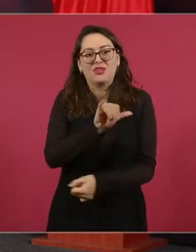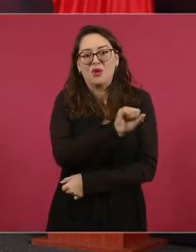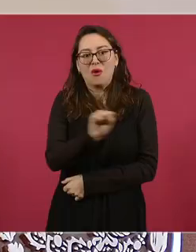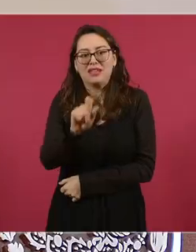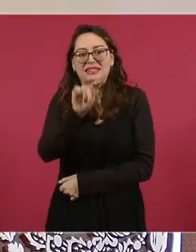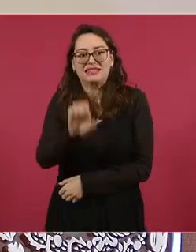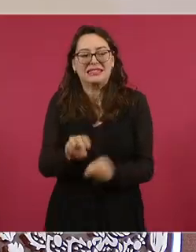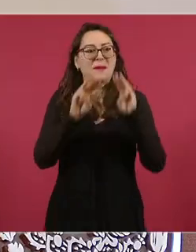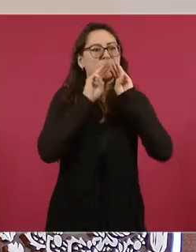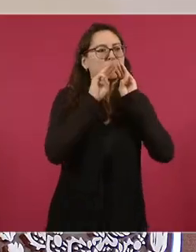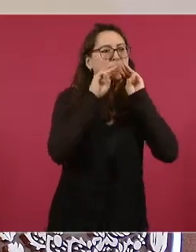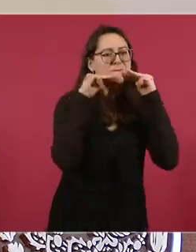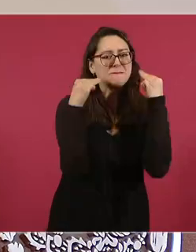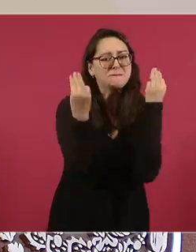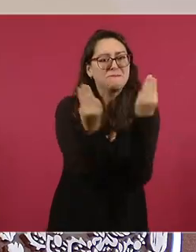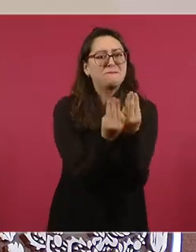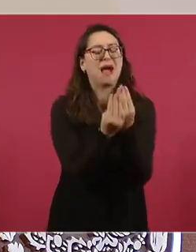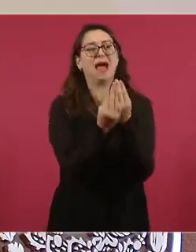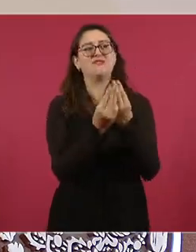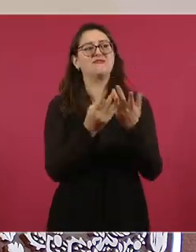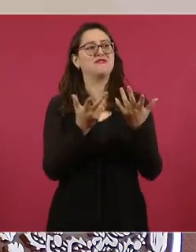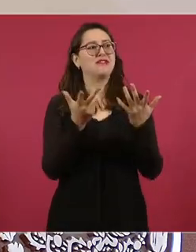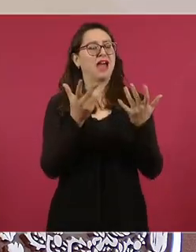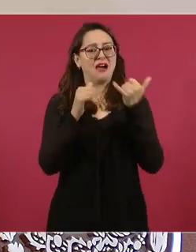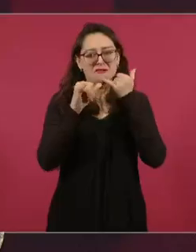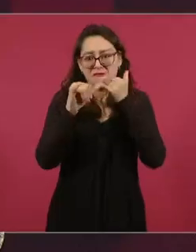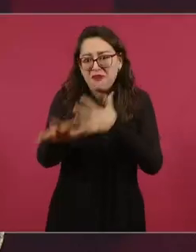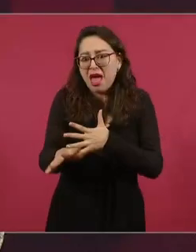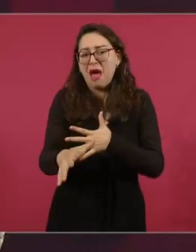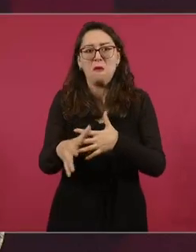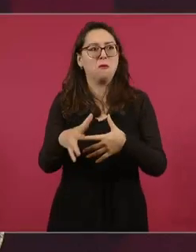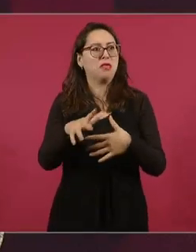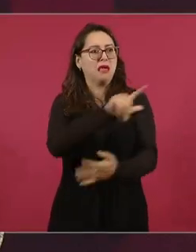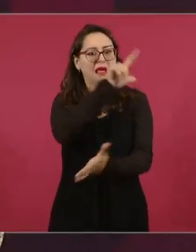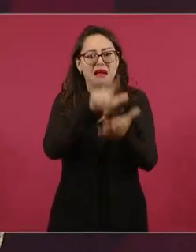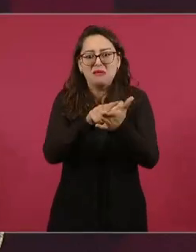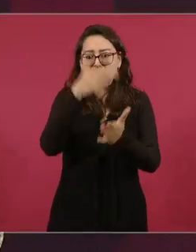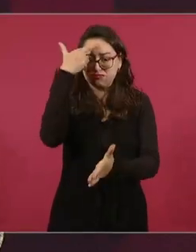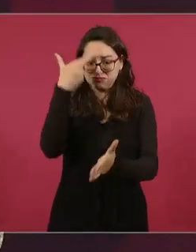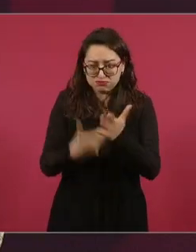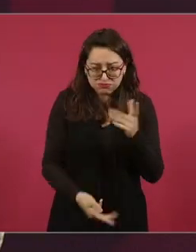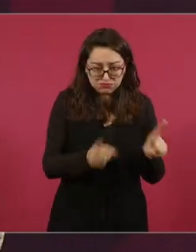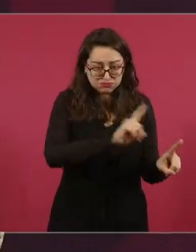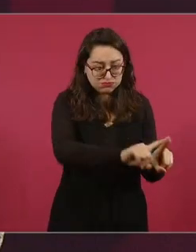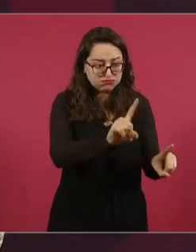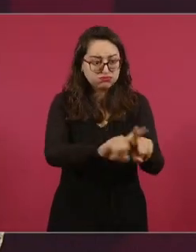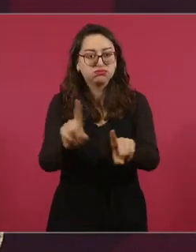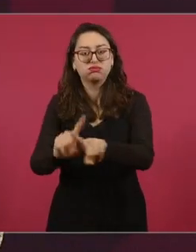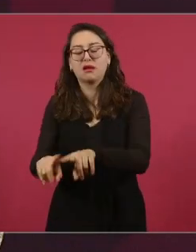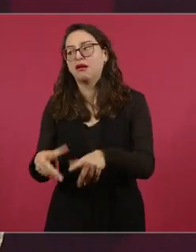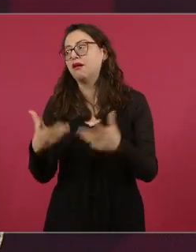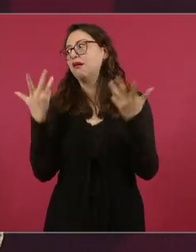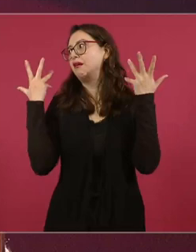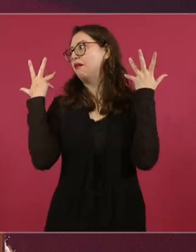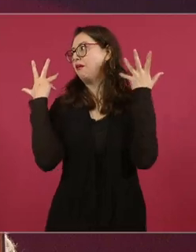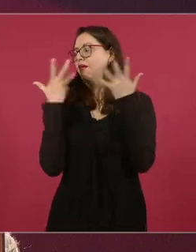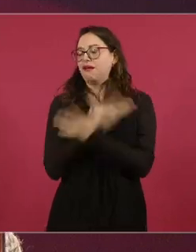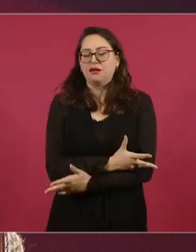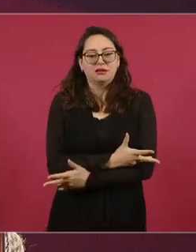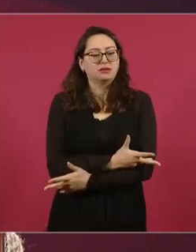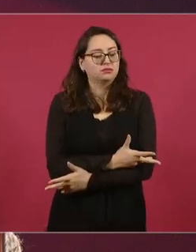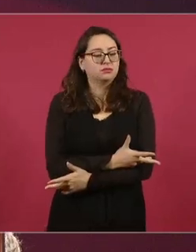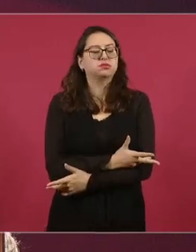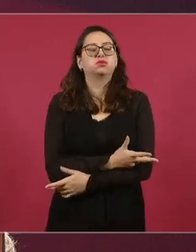dentro del Issste. Todavía hay una que otra, pero vamos a poder con ellas. Estamos ya sacando todo lo que